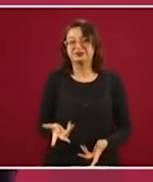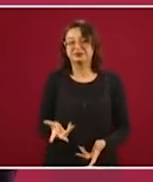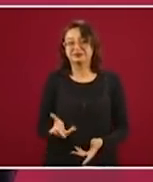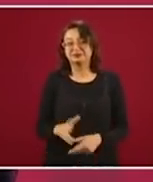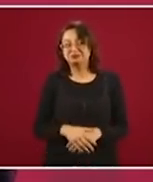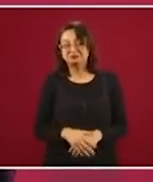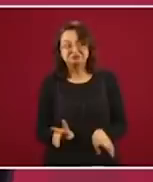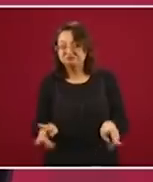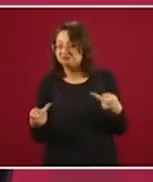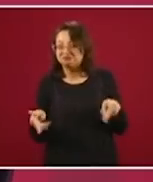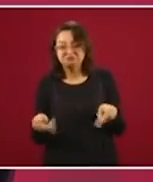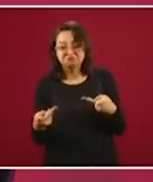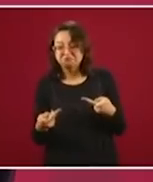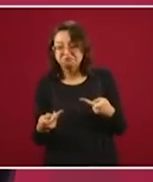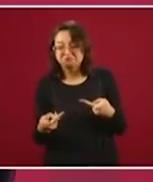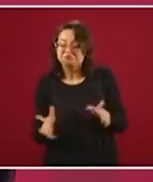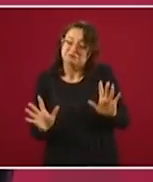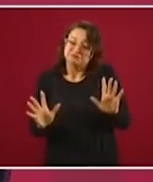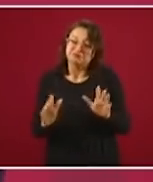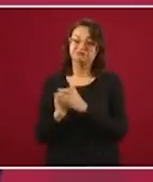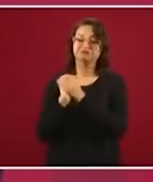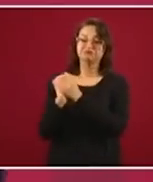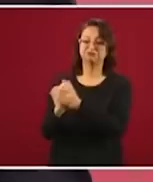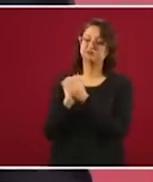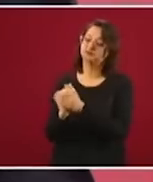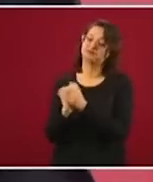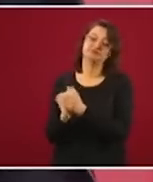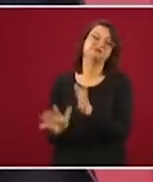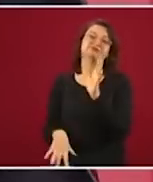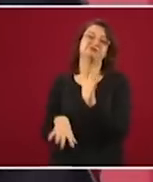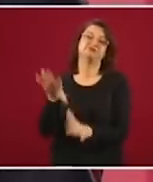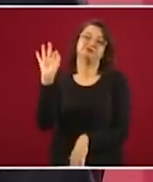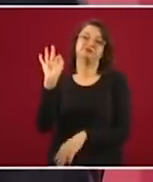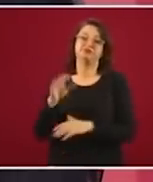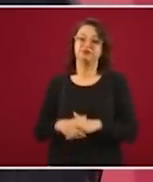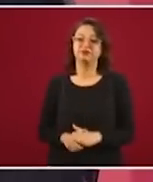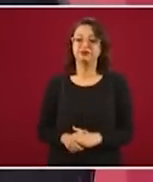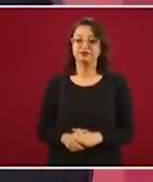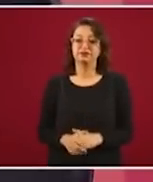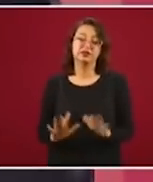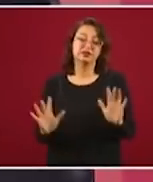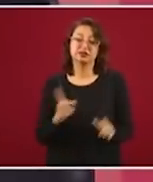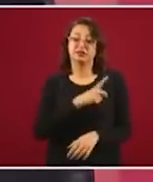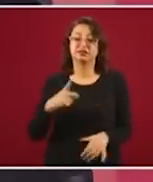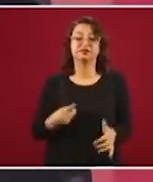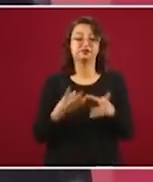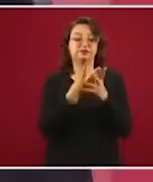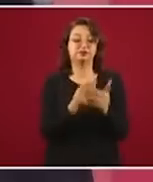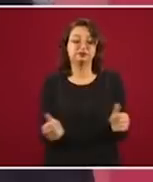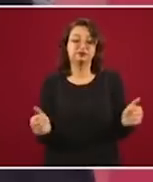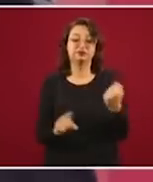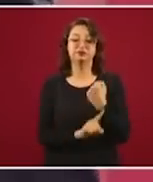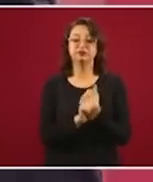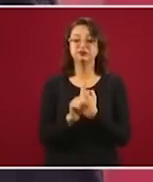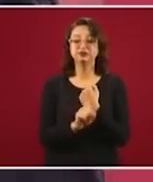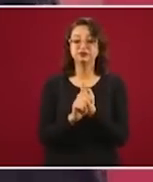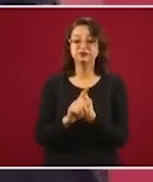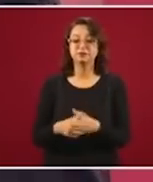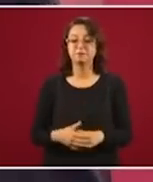porque si no, va la rifa. Ya estamos resolviendo.